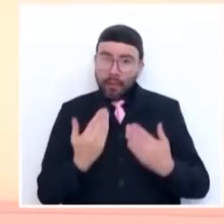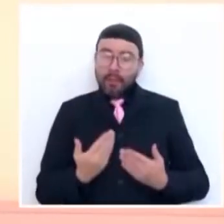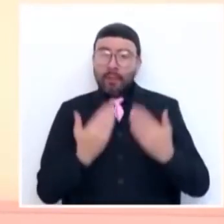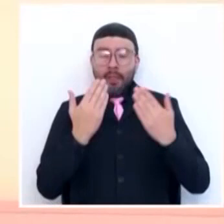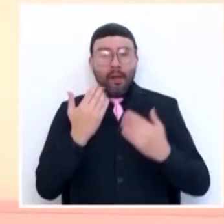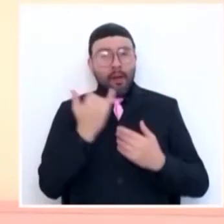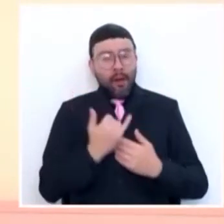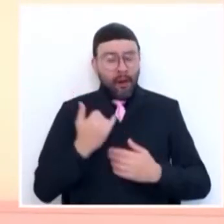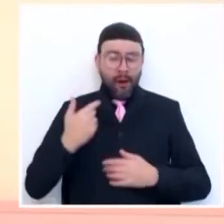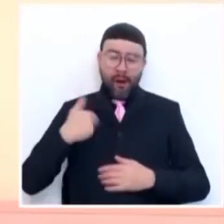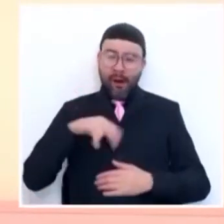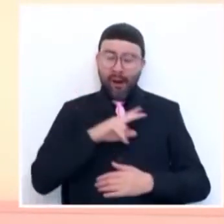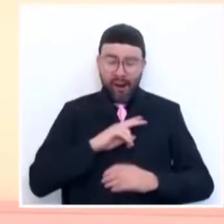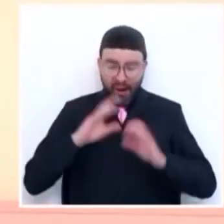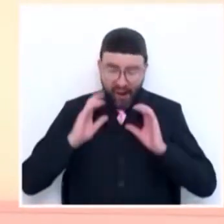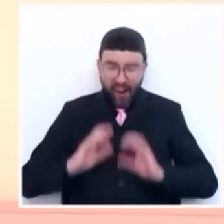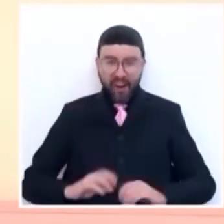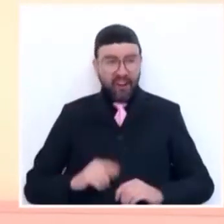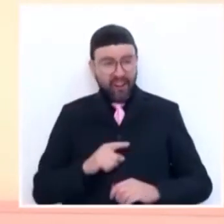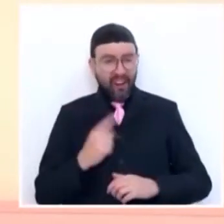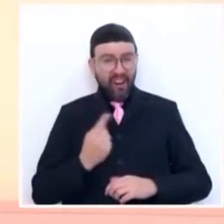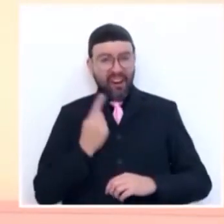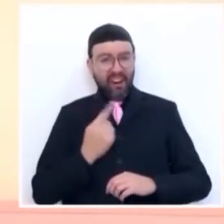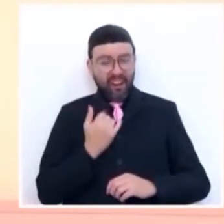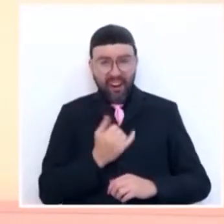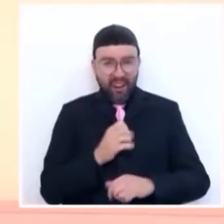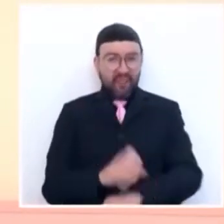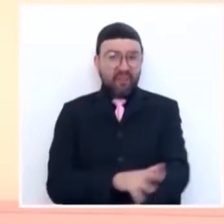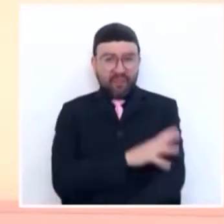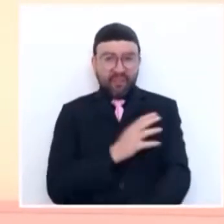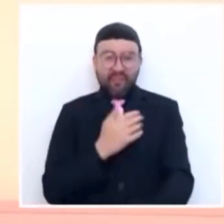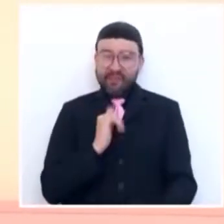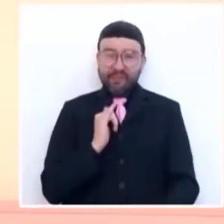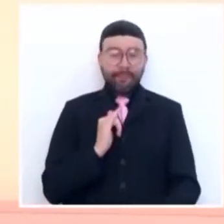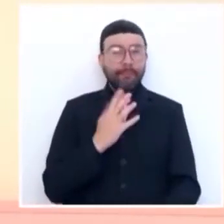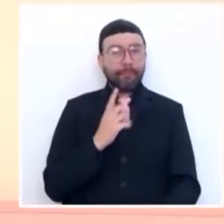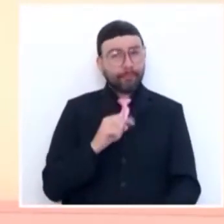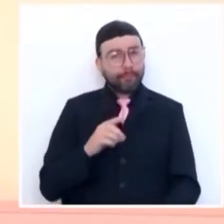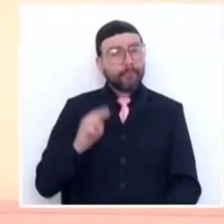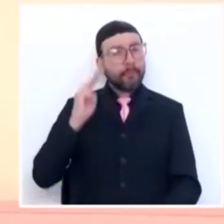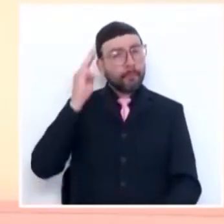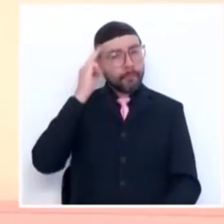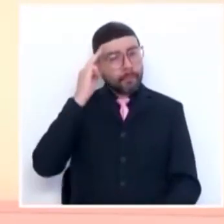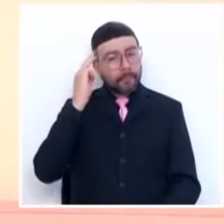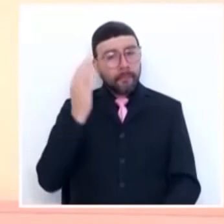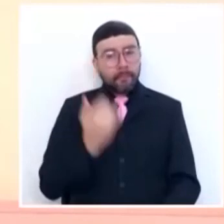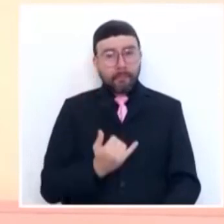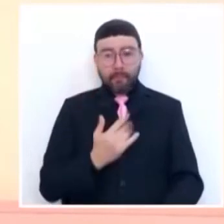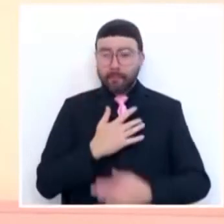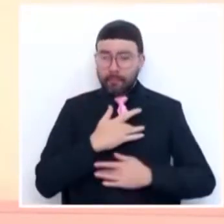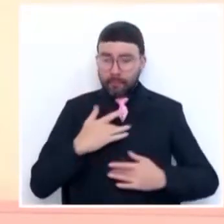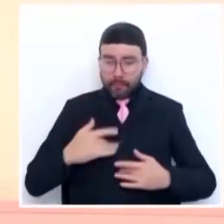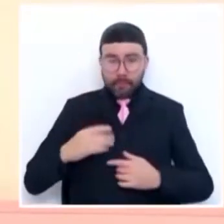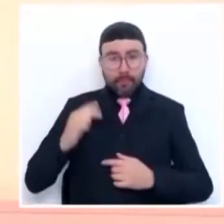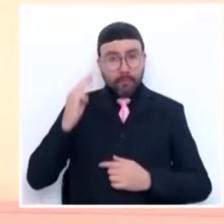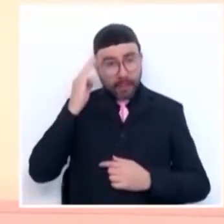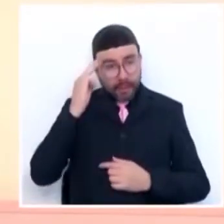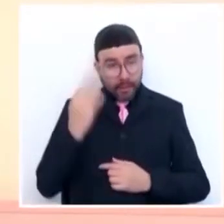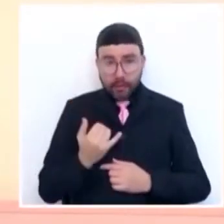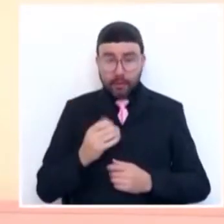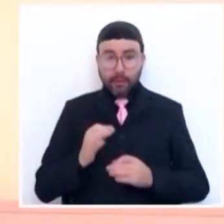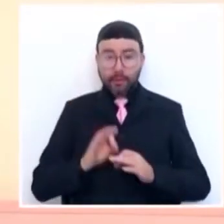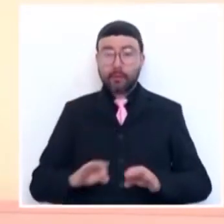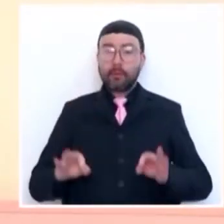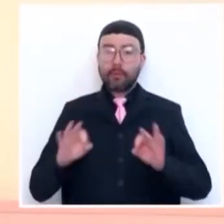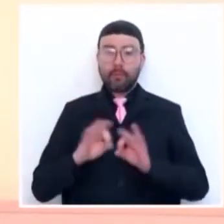nuestro ser. Y no solo lo nutren emocionalmente y lo nutren mentalmente, que la salud mental es tan importante como